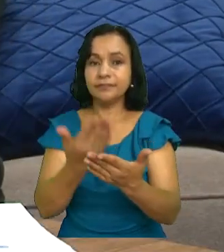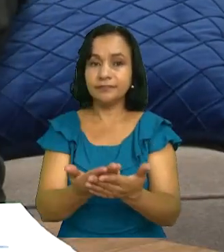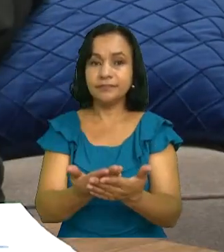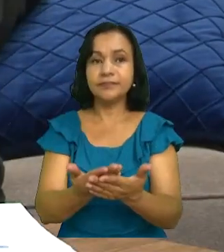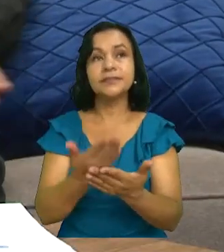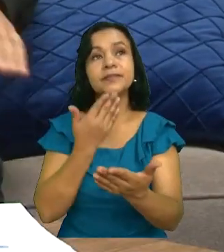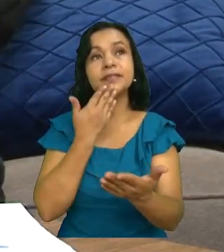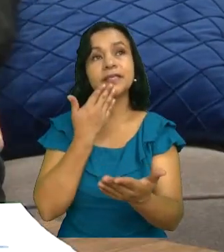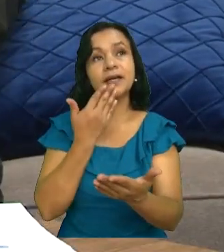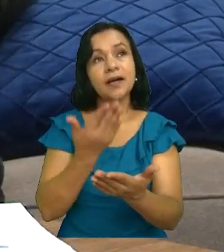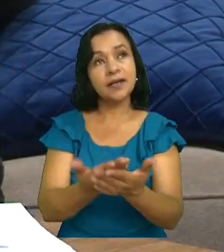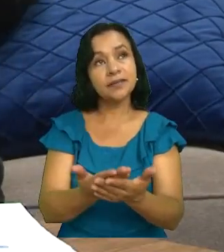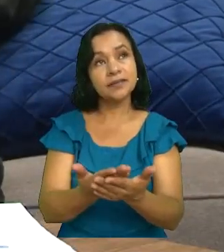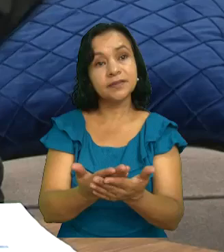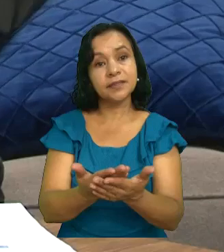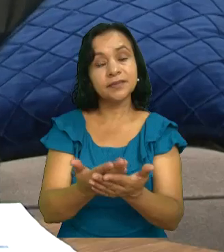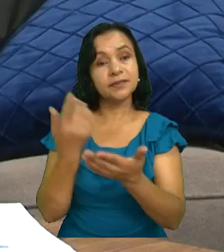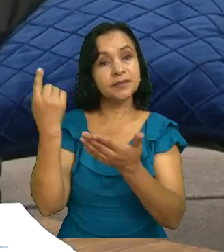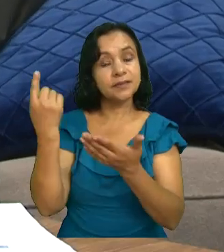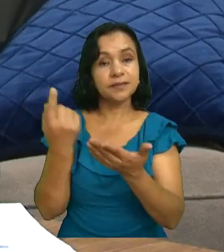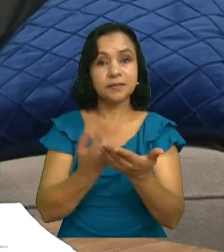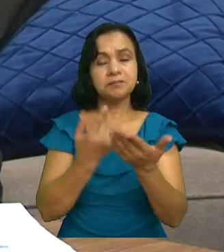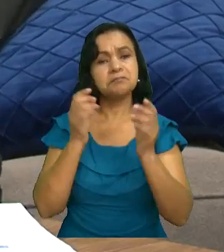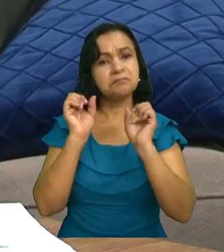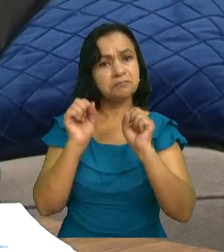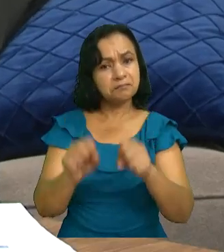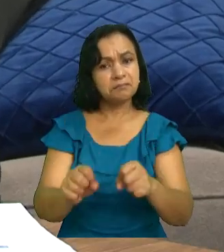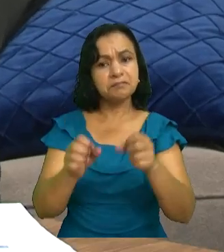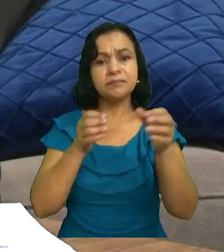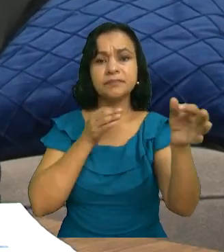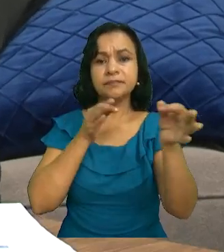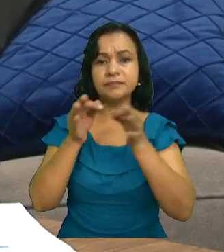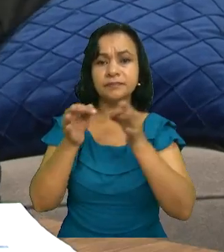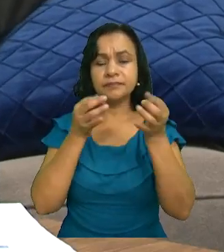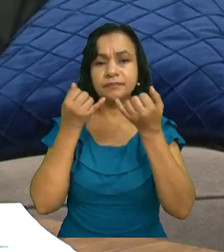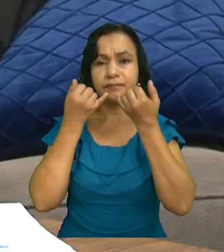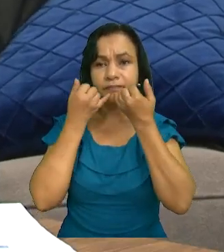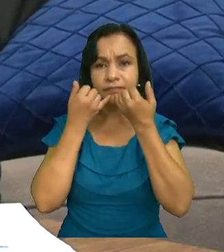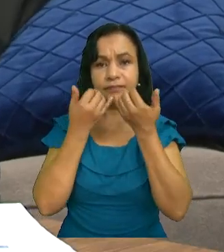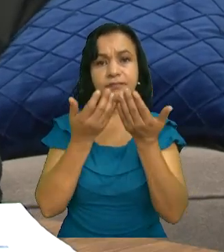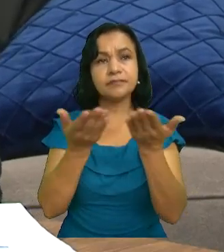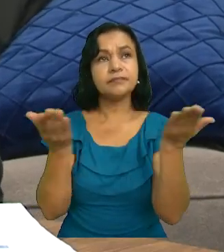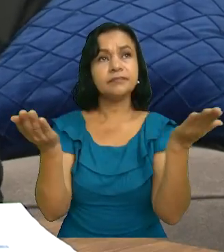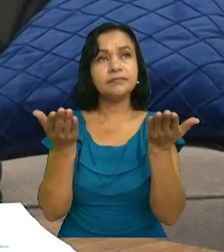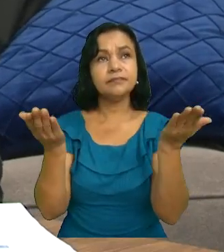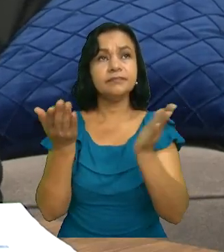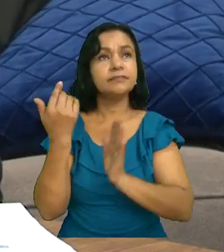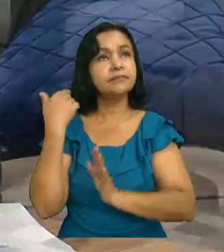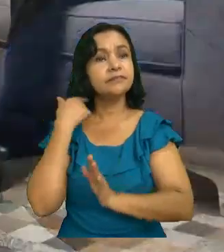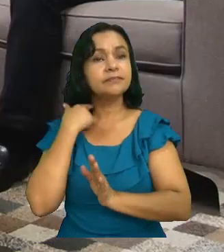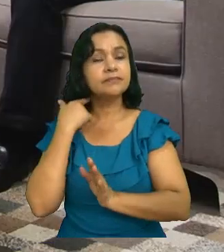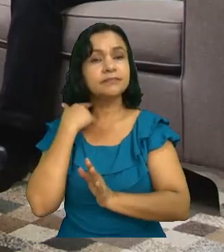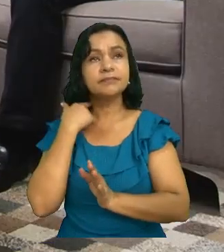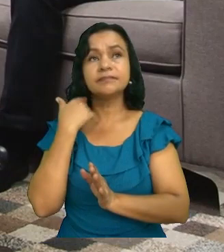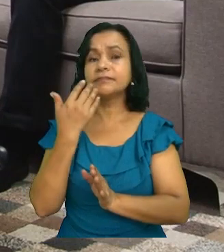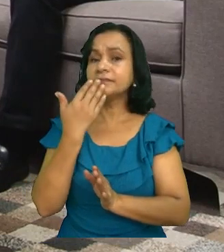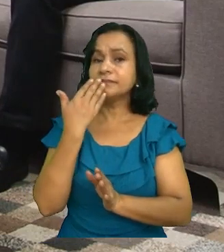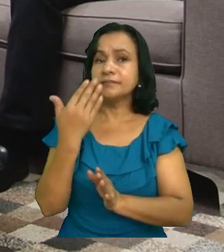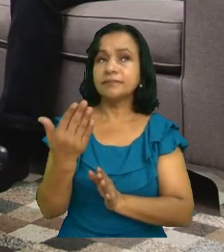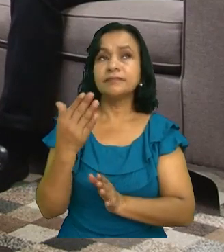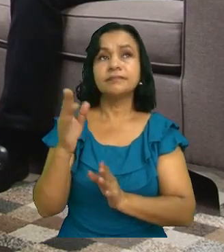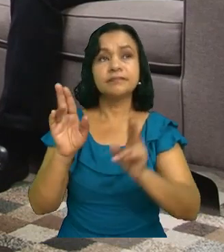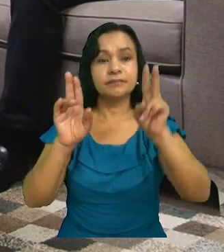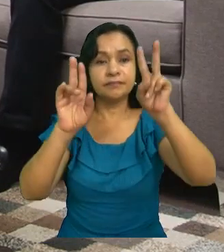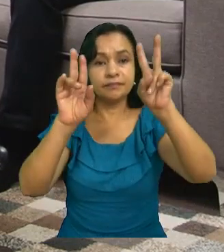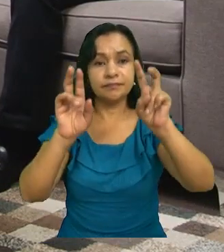invitación y estamos aquí dispuestos a brindarte toda la información requerida. Bueno, y siempre muy oportuno, ¿no? Temas